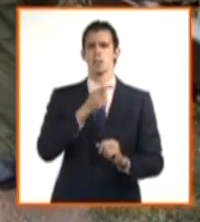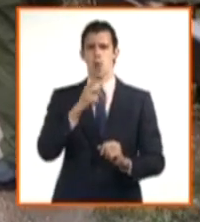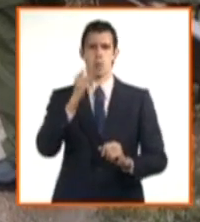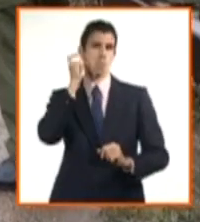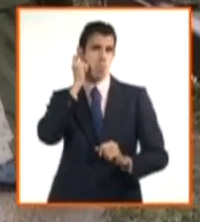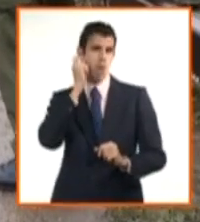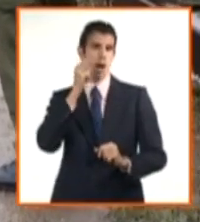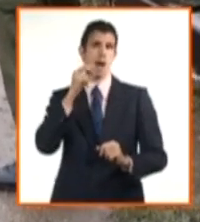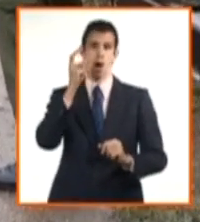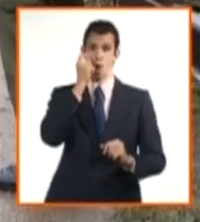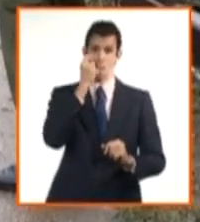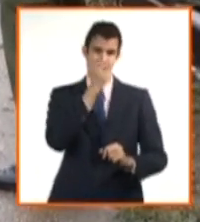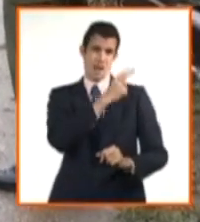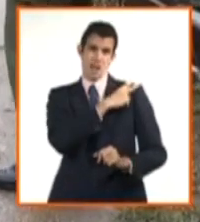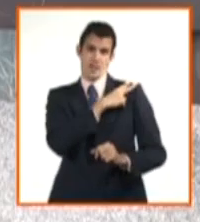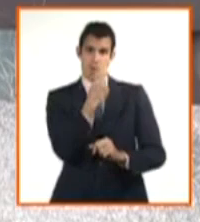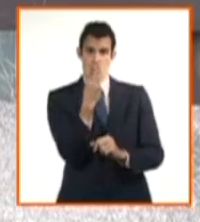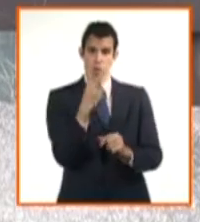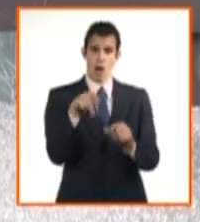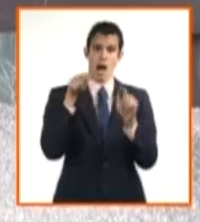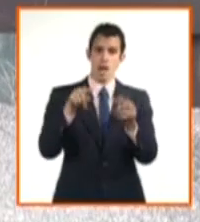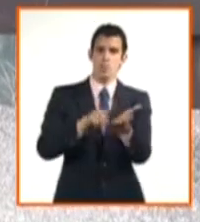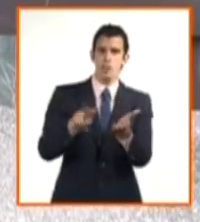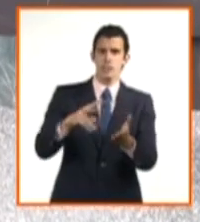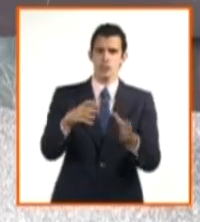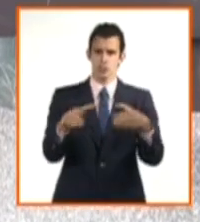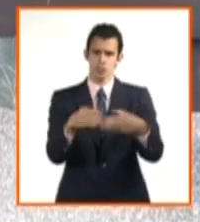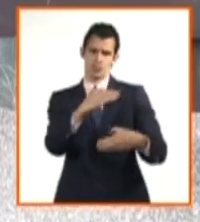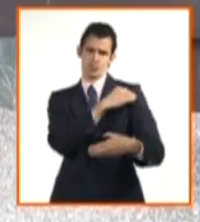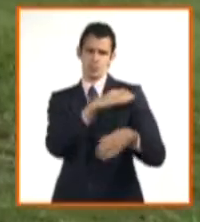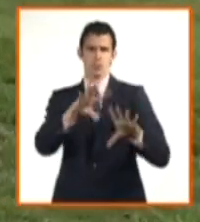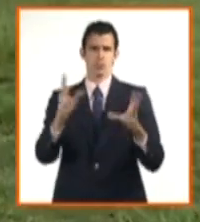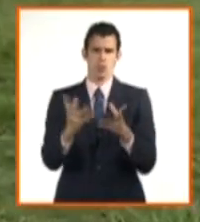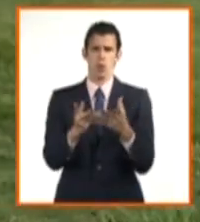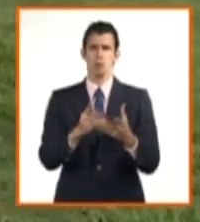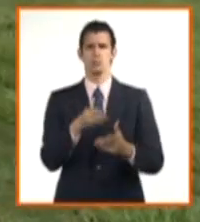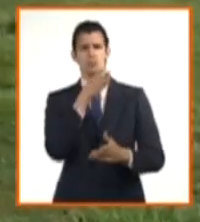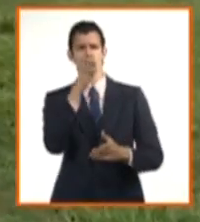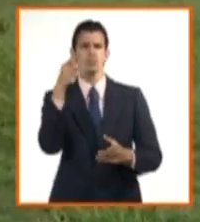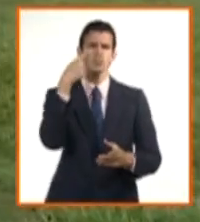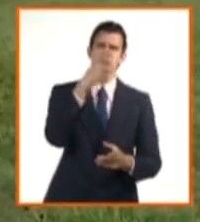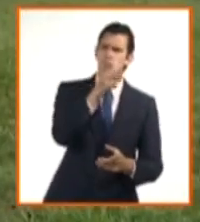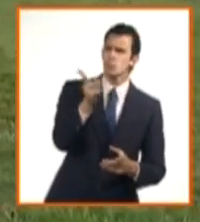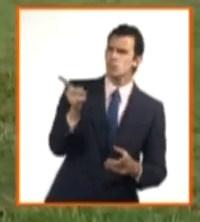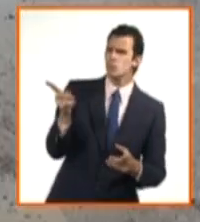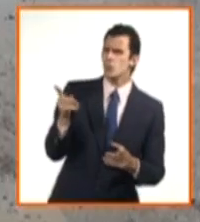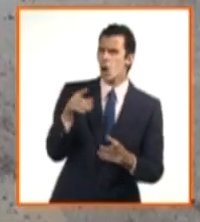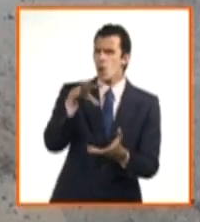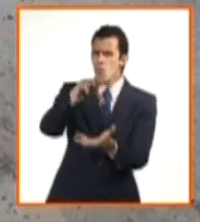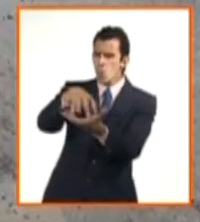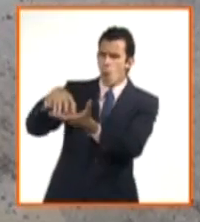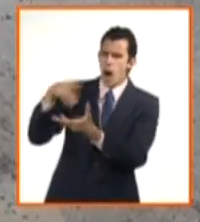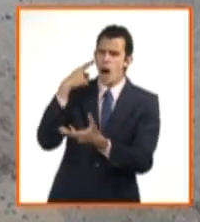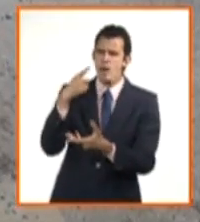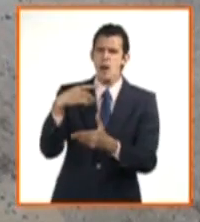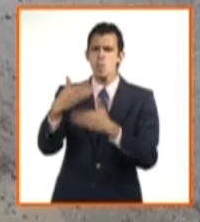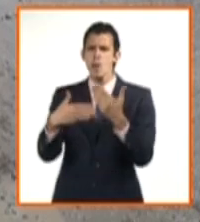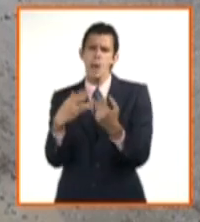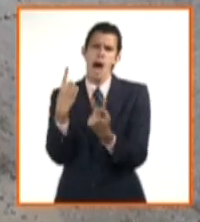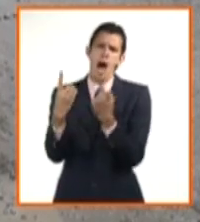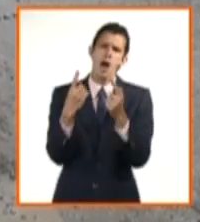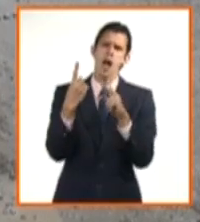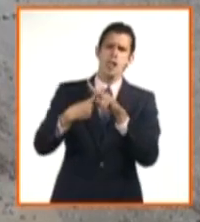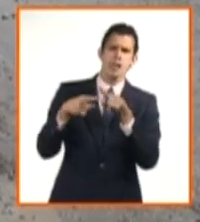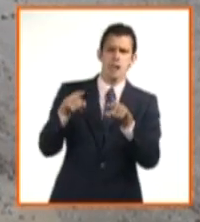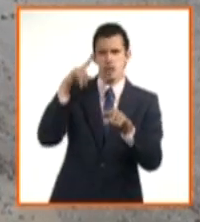las acciones cumplidas durante la jornada y puntualizaron la situación verificada en recorrido por las comunidades y lugares más complejos del